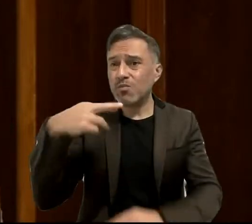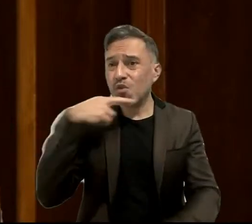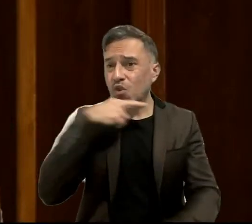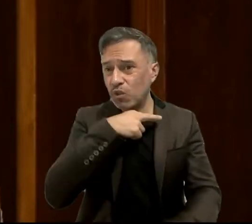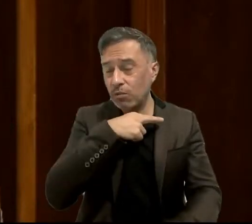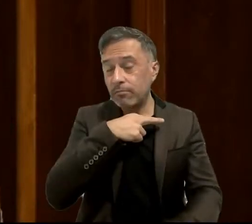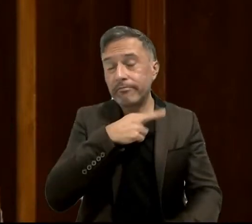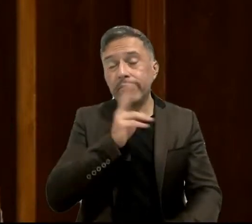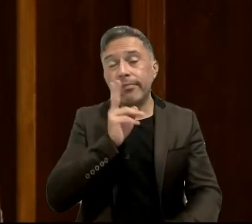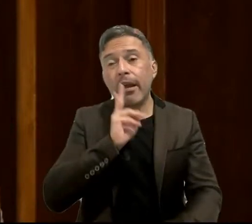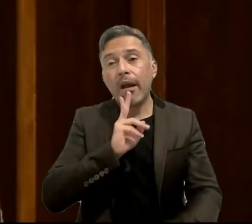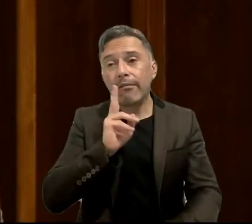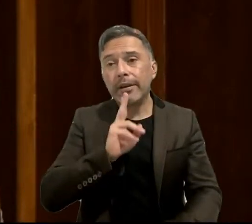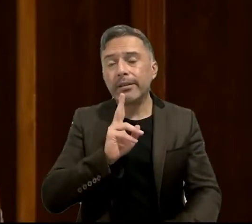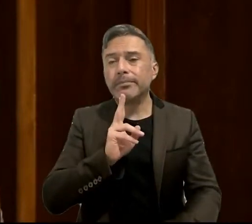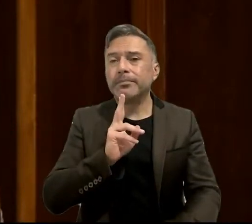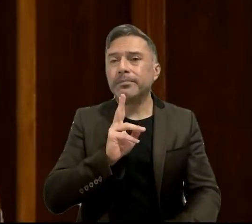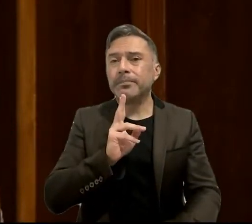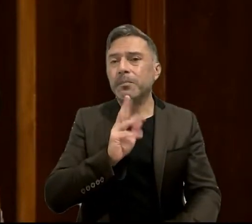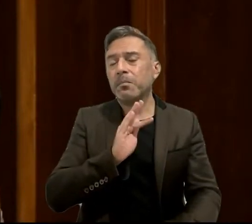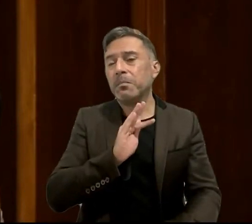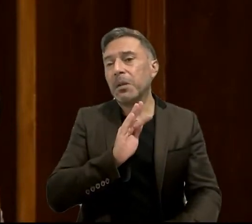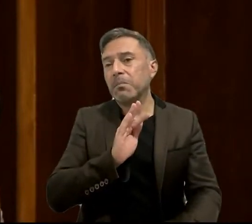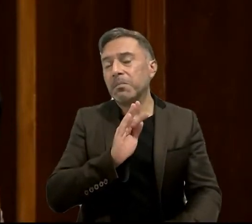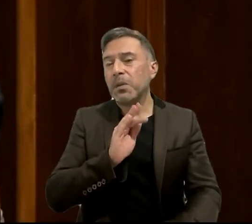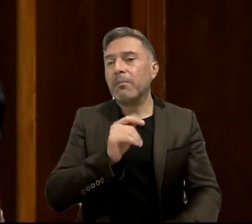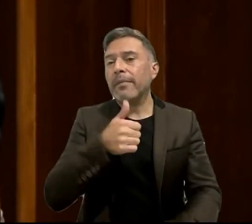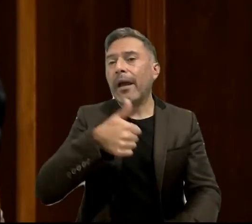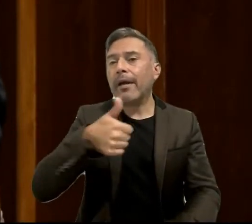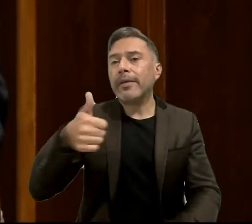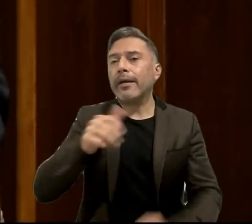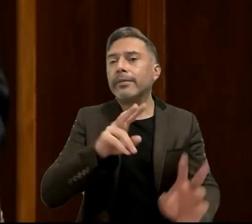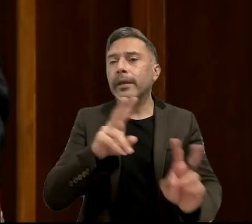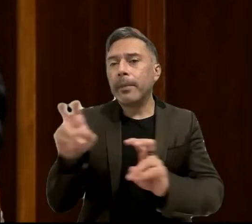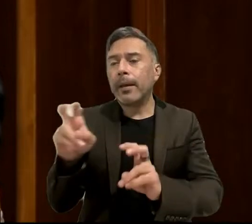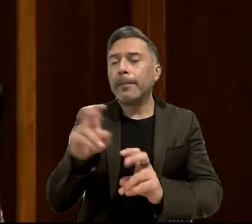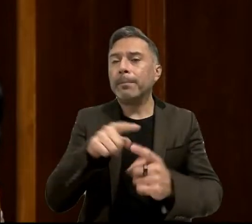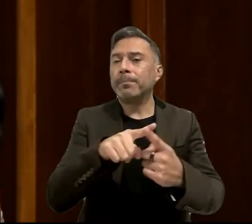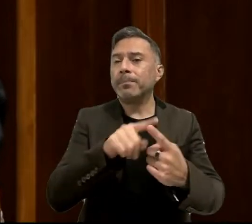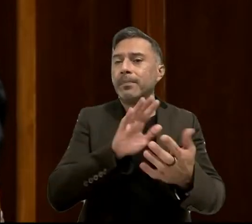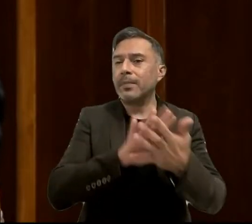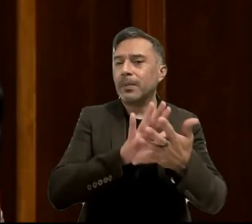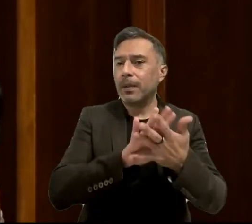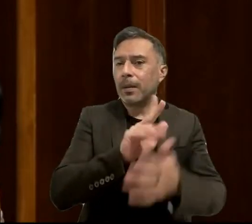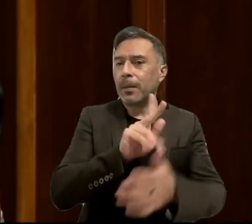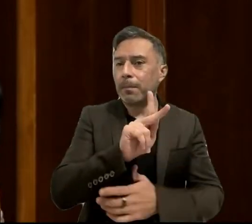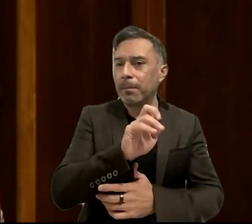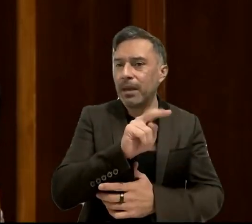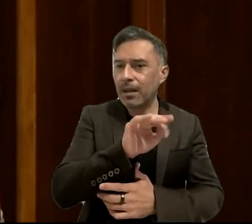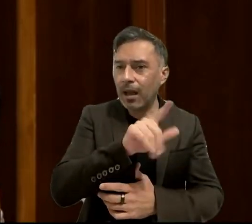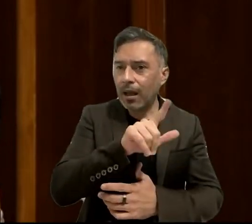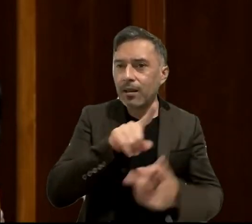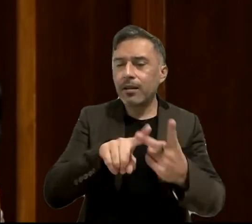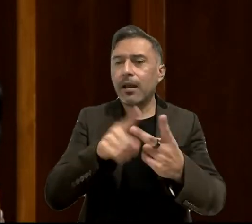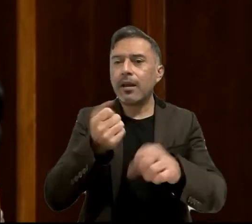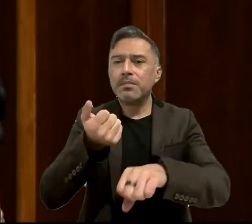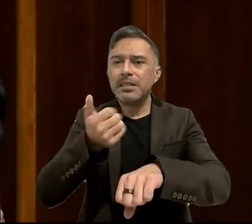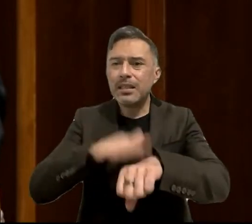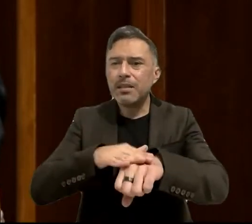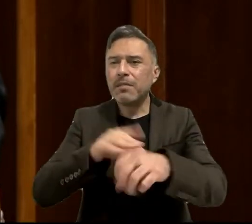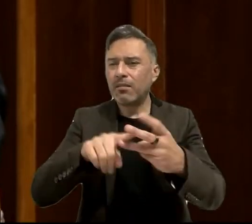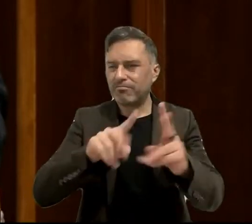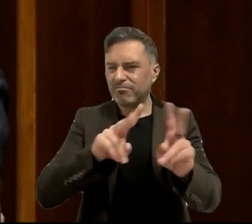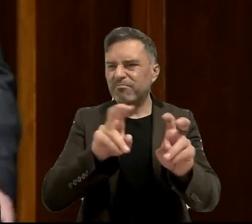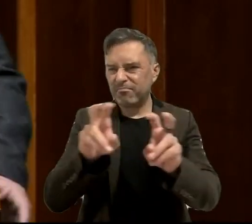que definirlo en cada tipo de actividad, ya sea penal, ya sea administrativa y demás, en un plazo